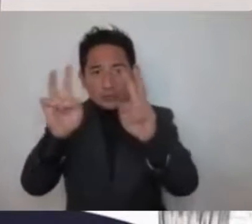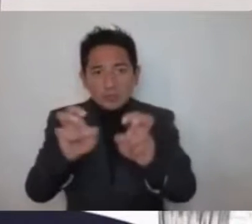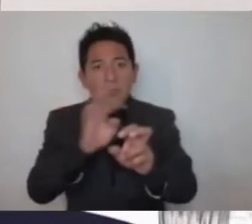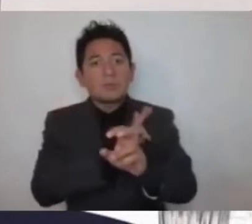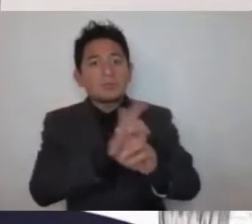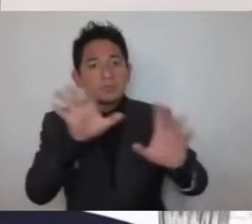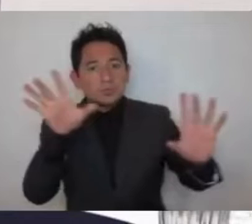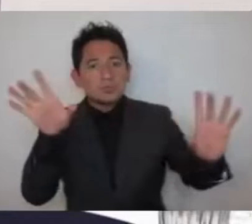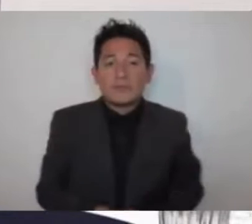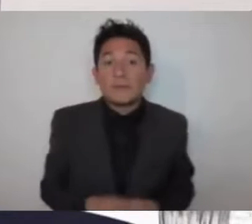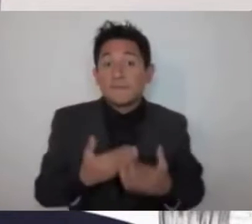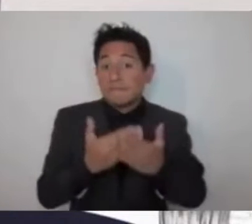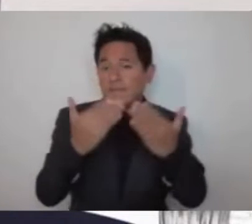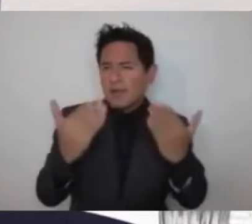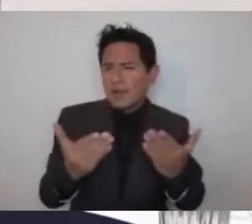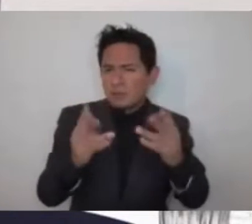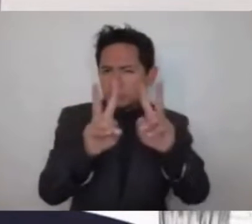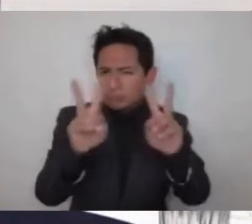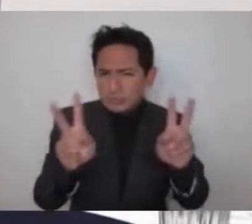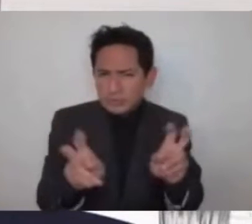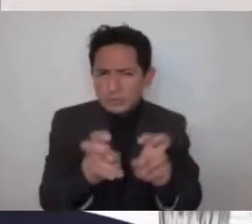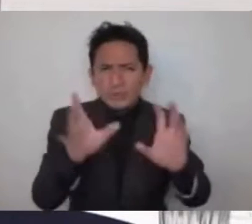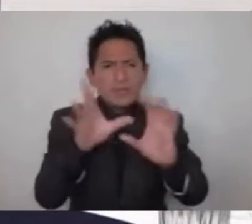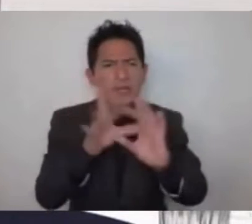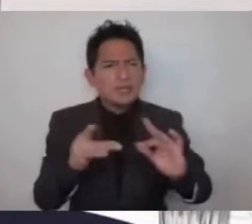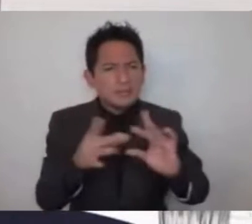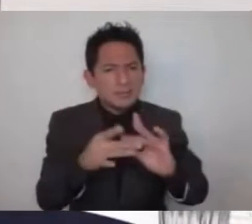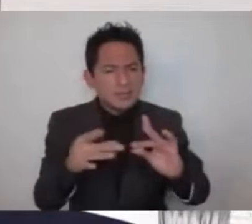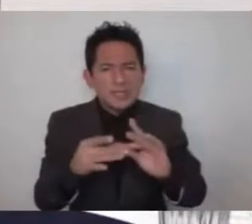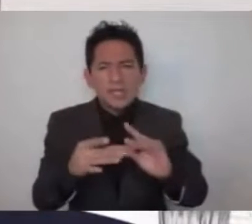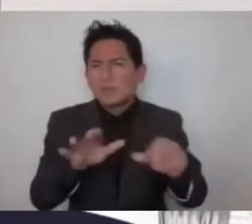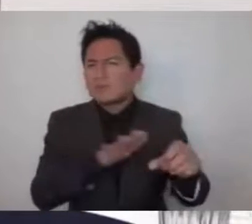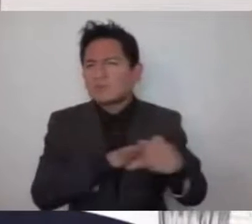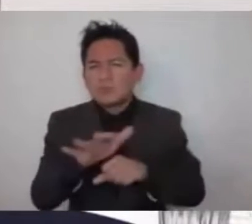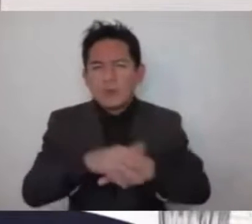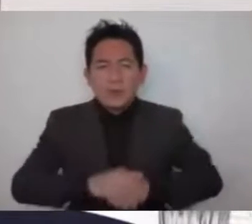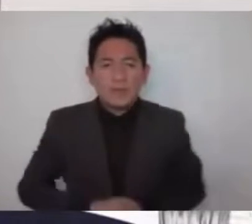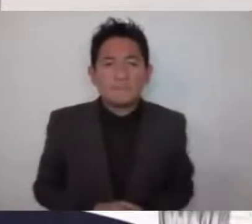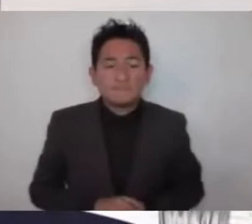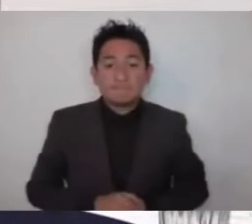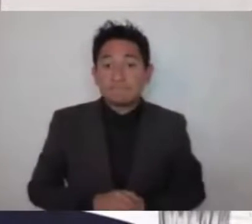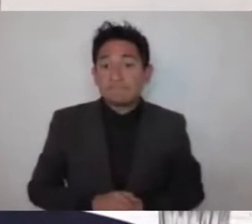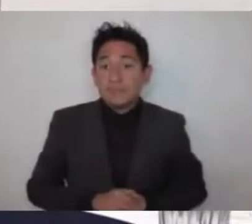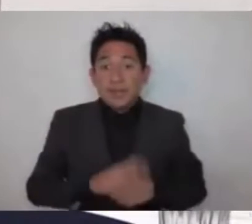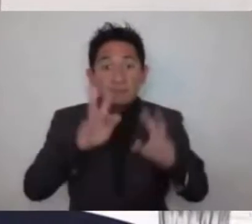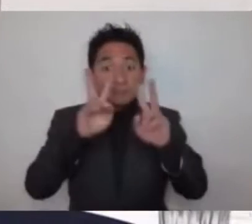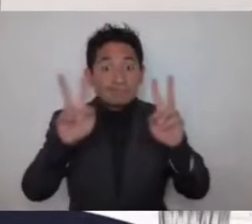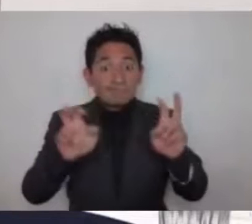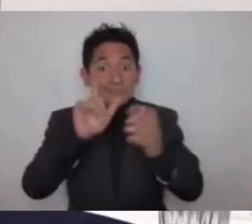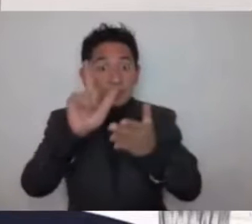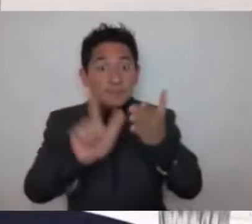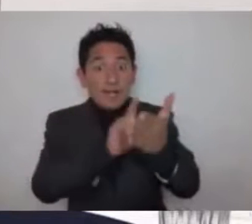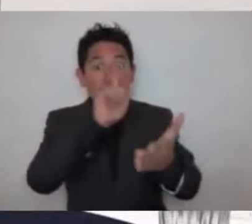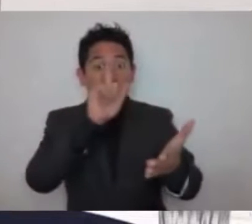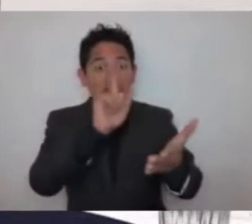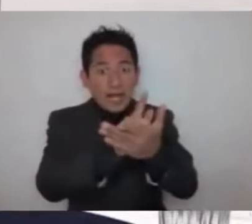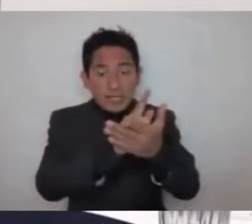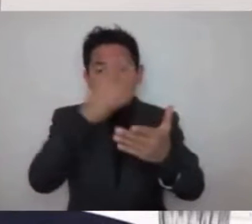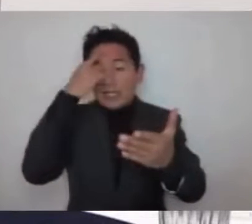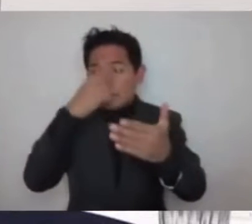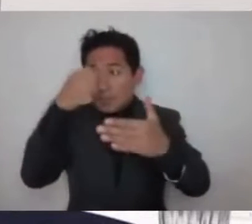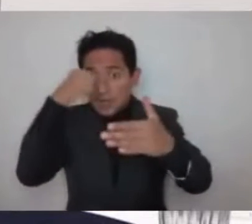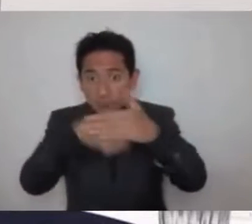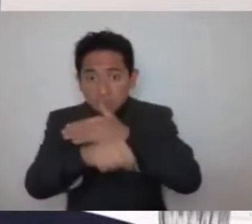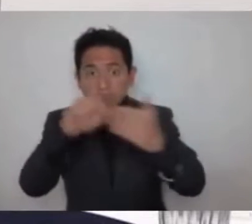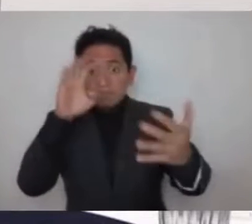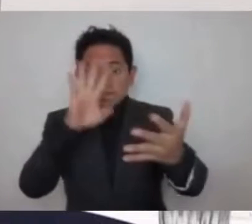de detención eso por qué nos llegamos al punto de querer hacer un protocolo sobre esto el sistema de Justicia penal